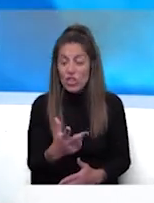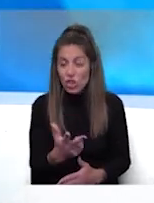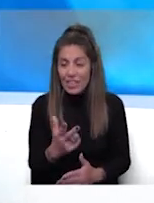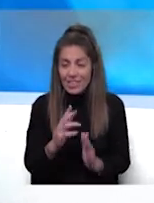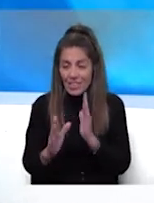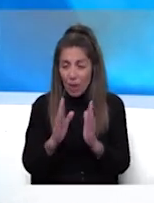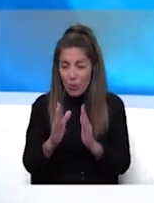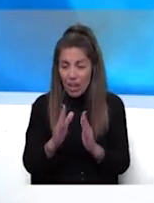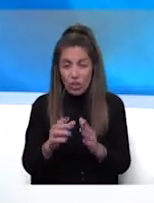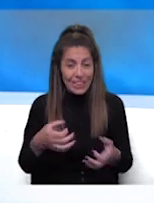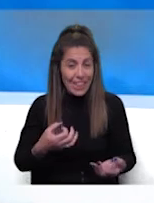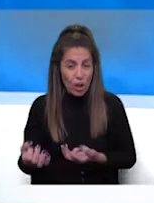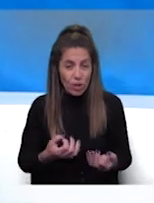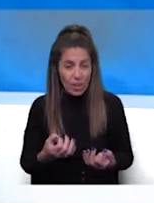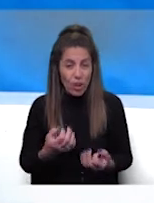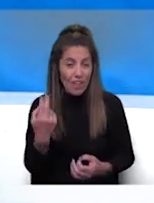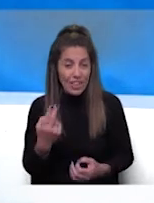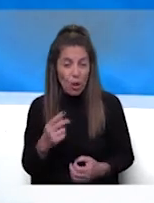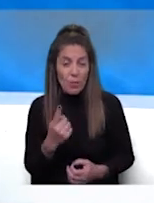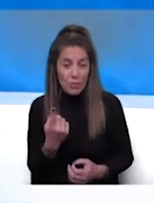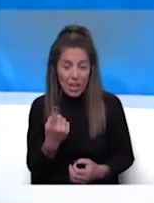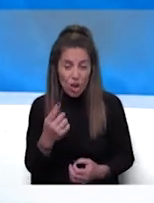cargos y el de contador estaban habilitados desde el